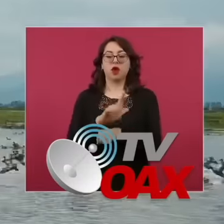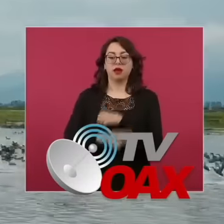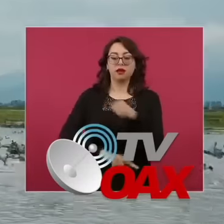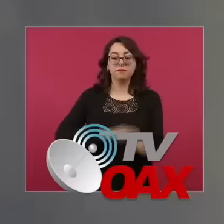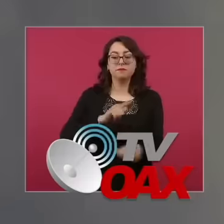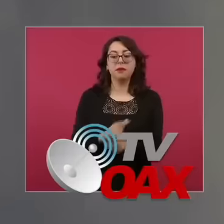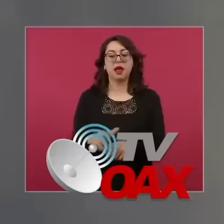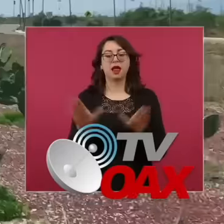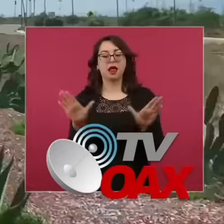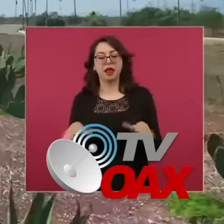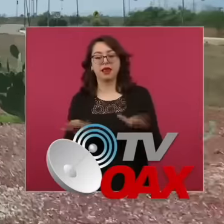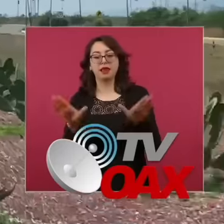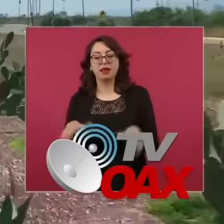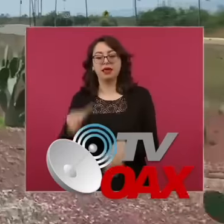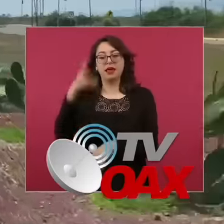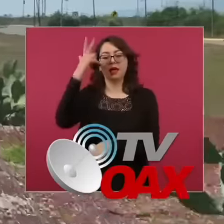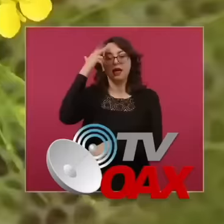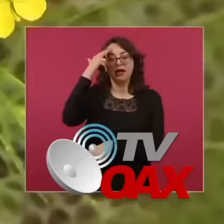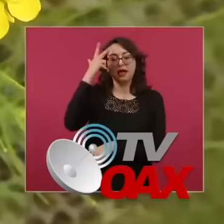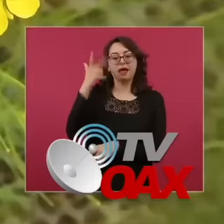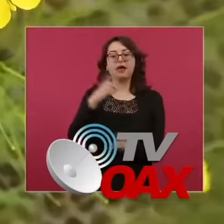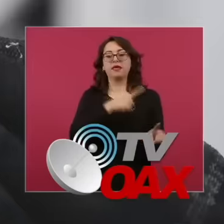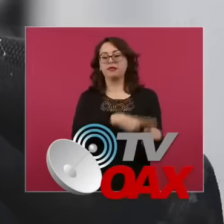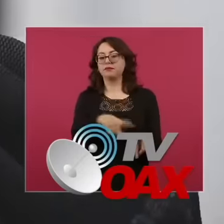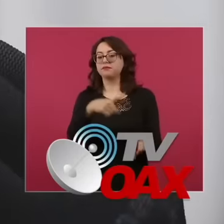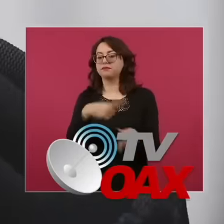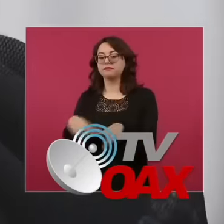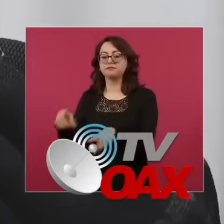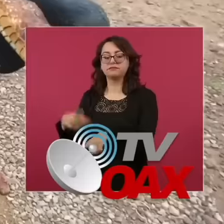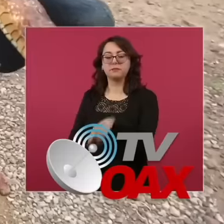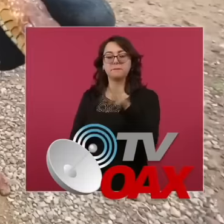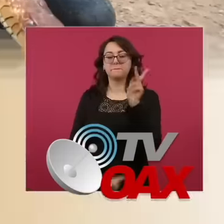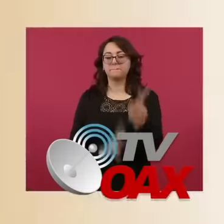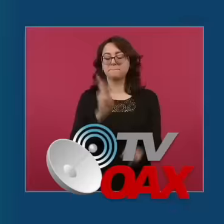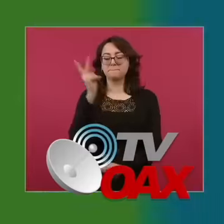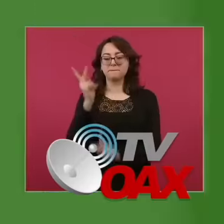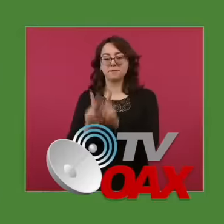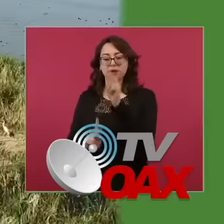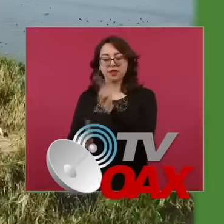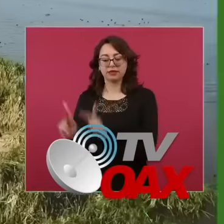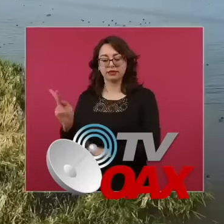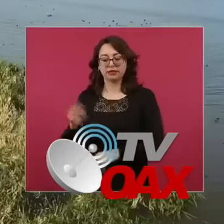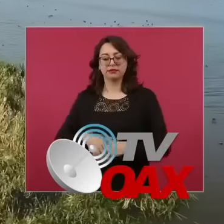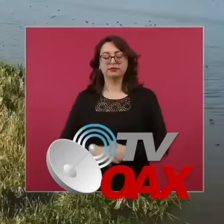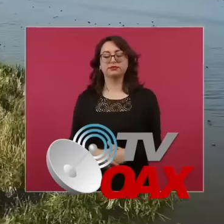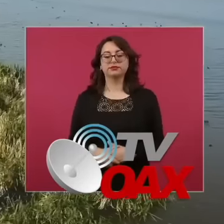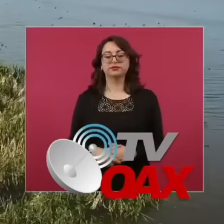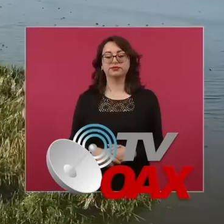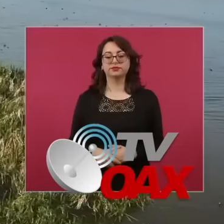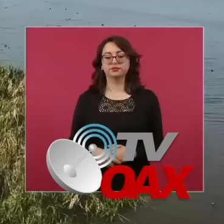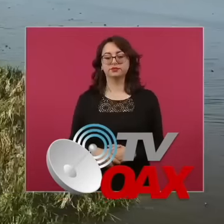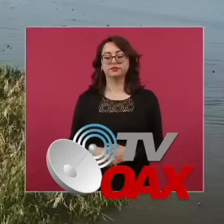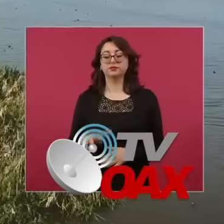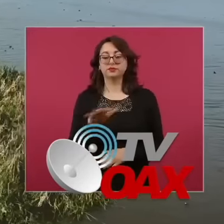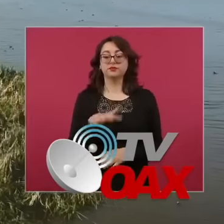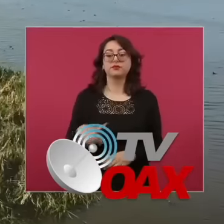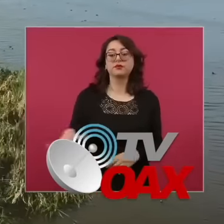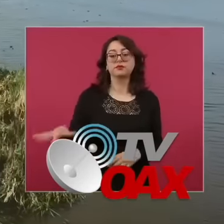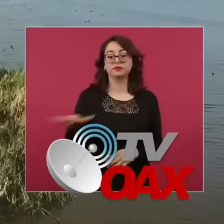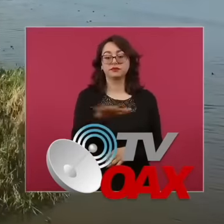animales insectos plantas entre otros otorgan salvaguarda